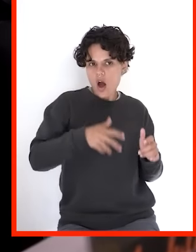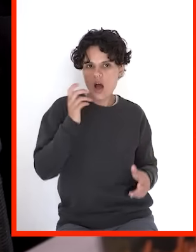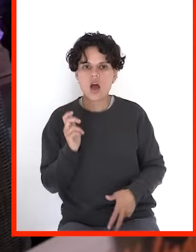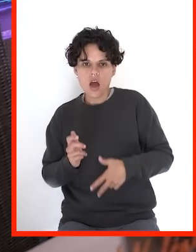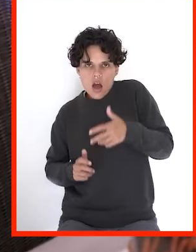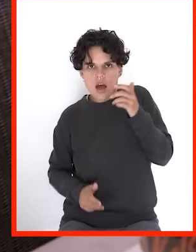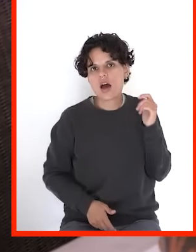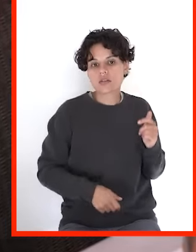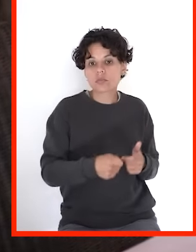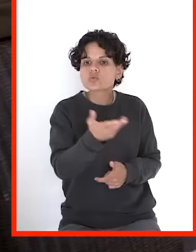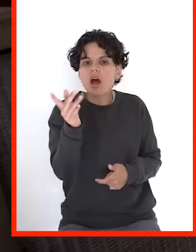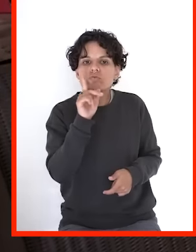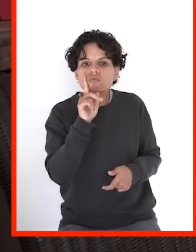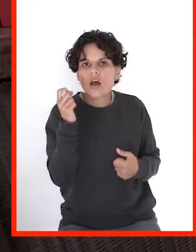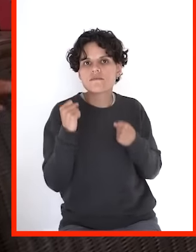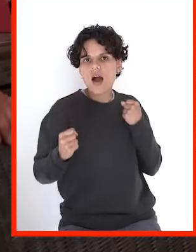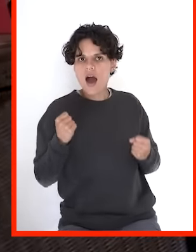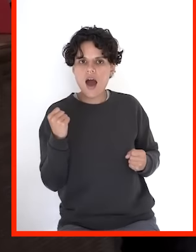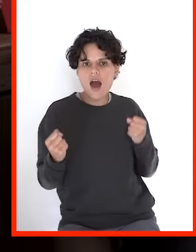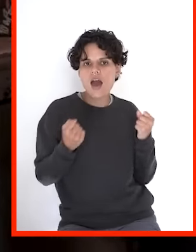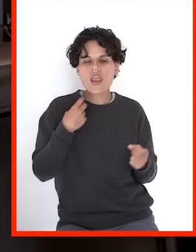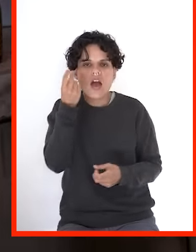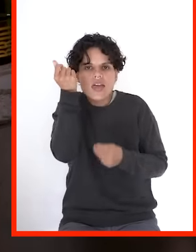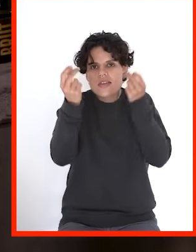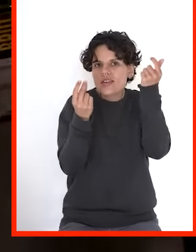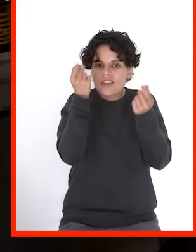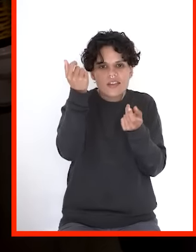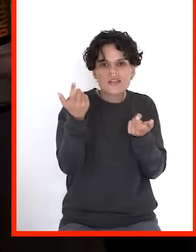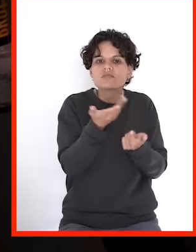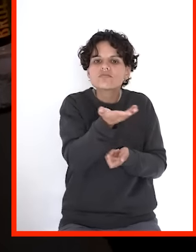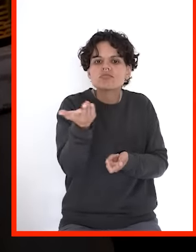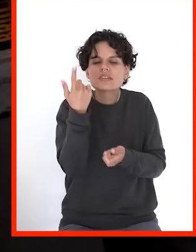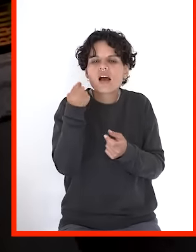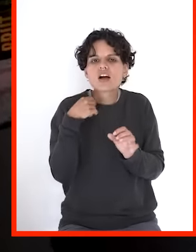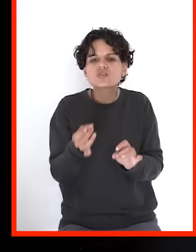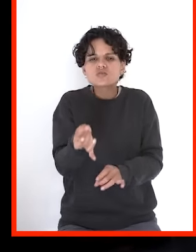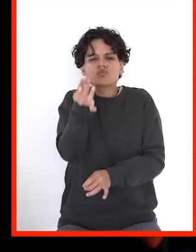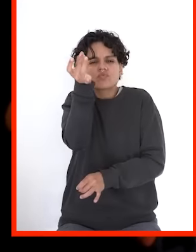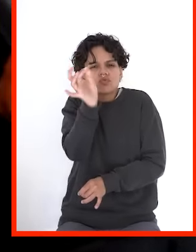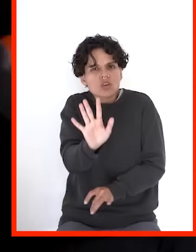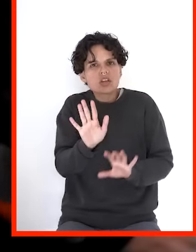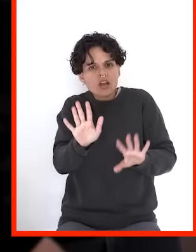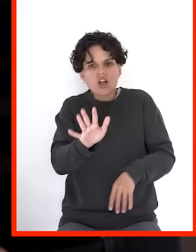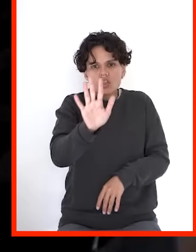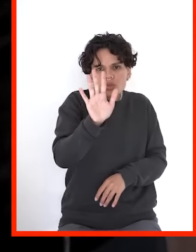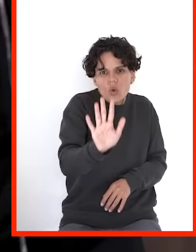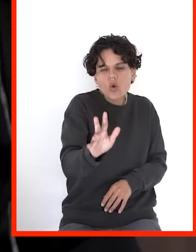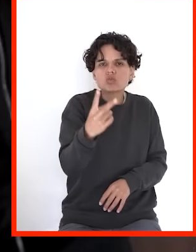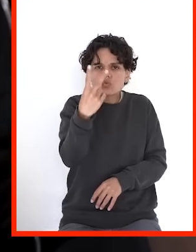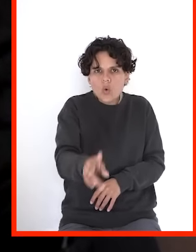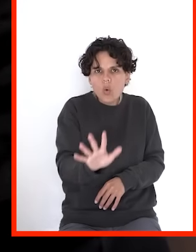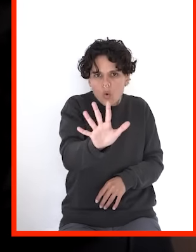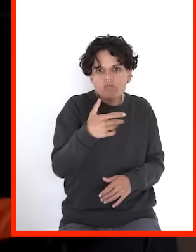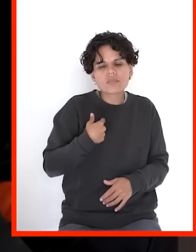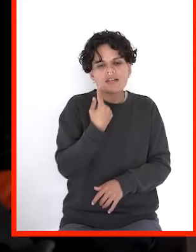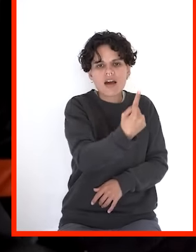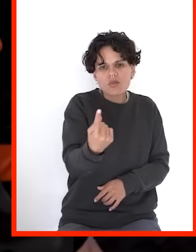¿Cuál es tu? ¿Tienes movimiento original o no? Sí, como tienes tu movimiento original, sí. ¿Cuál es tu movimiento original? A ver. Pero no, se puso como en un